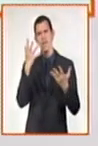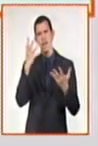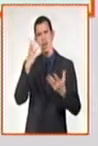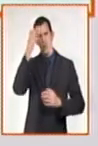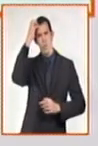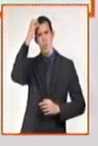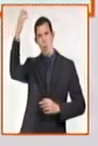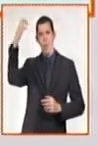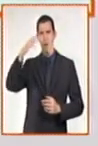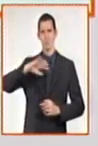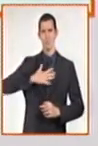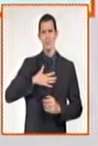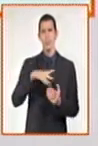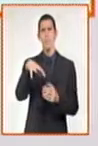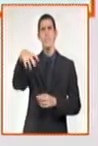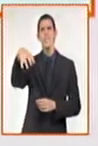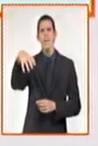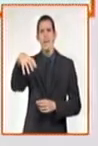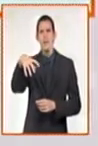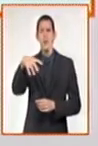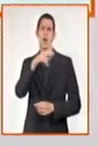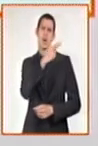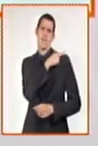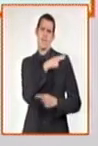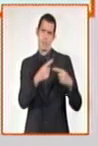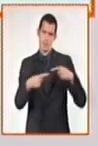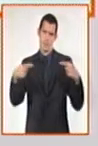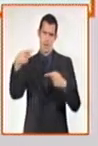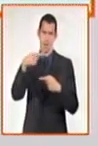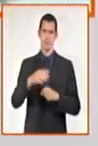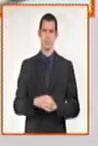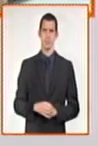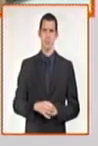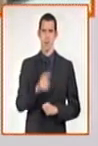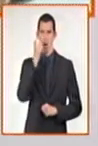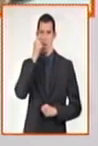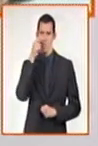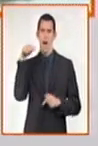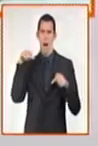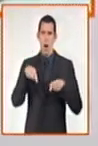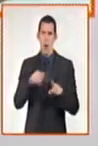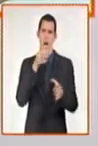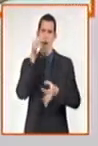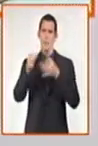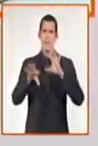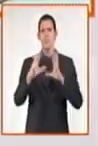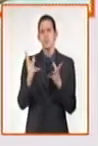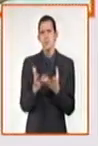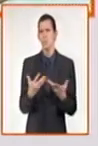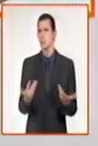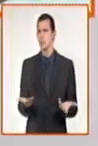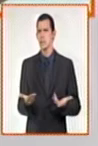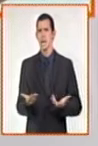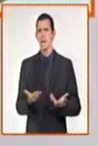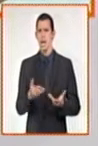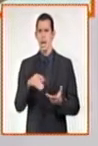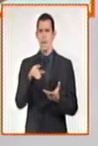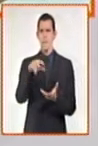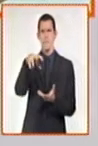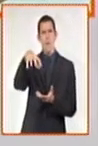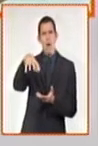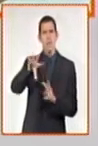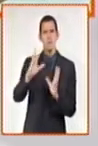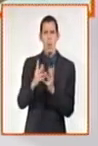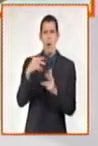nuestro contacto, precisamente con el equipo de la Televisión Cubana que está dando cobertura especial a los acontecimientos en Pinar del Río. Buenas tardes